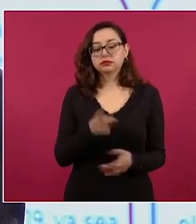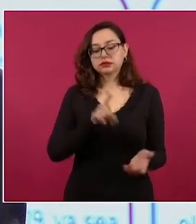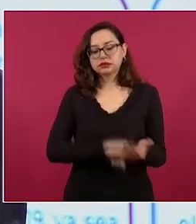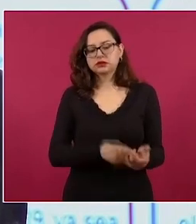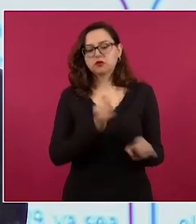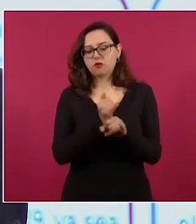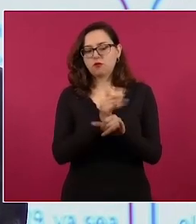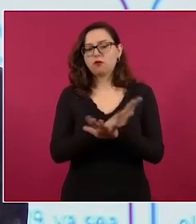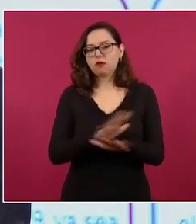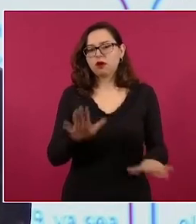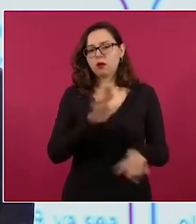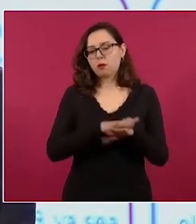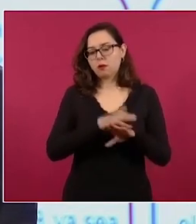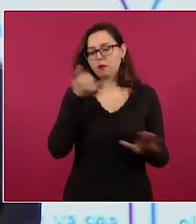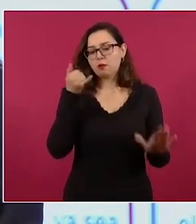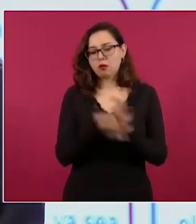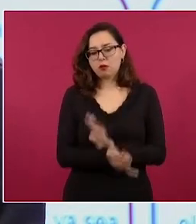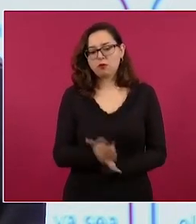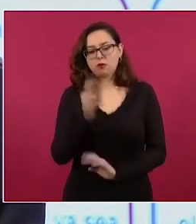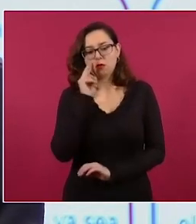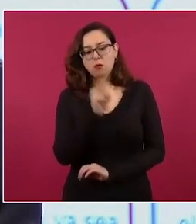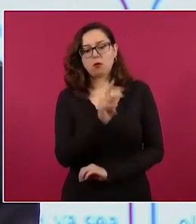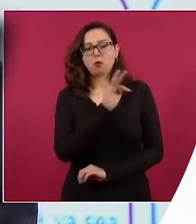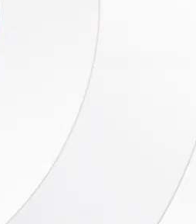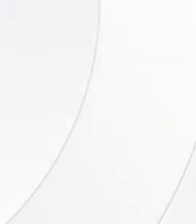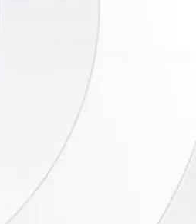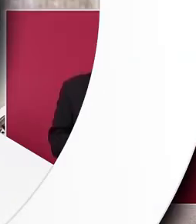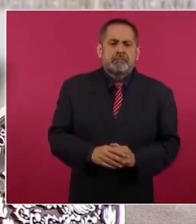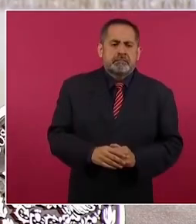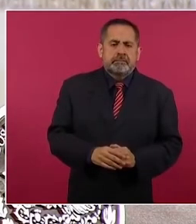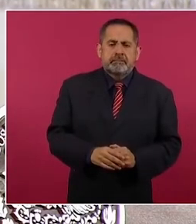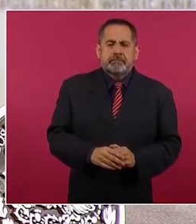información detallada, sino el acceso para el registro.